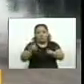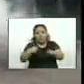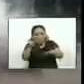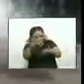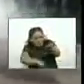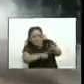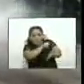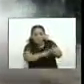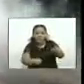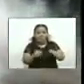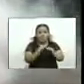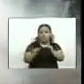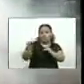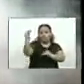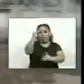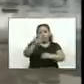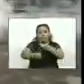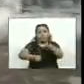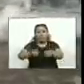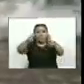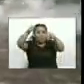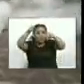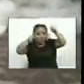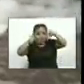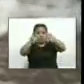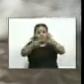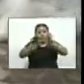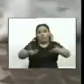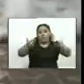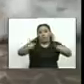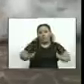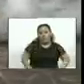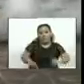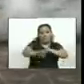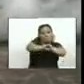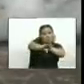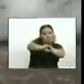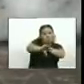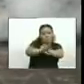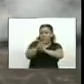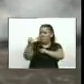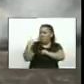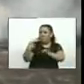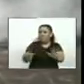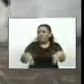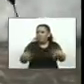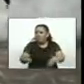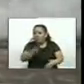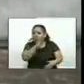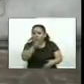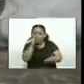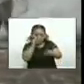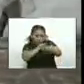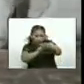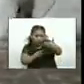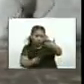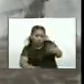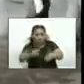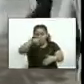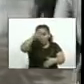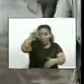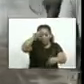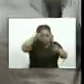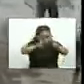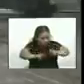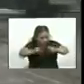La Oficina del Acto Comisionado de las Naciones Unidas para los Derechos Humanos publicó recientemente un informe basado en una misión de investigación